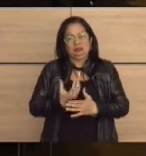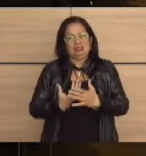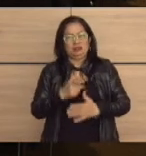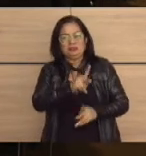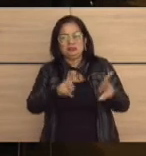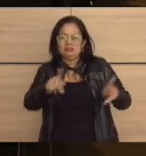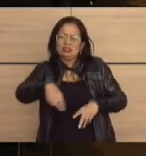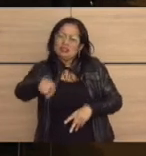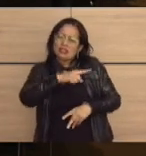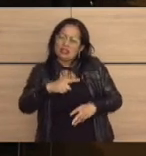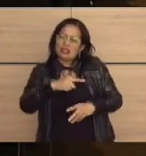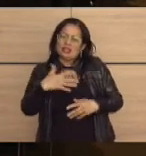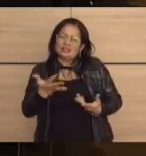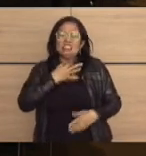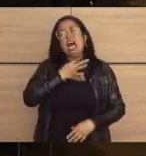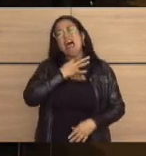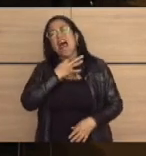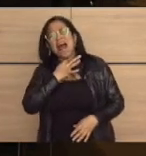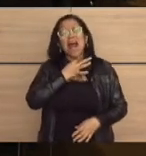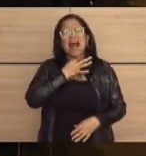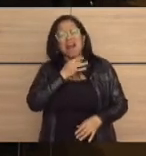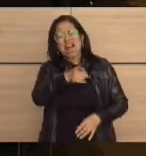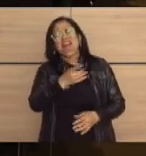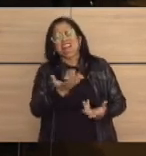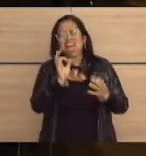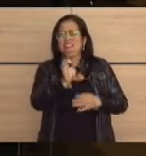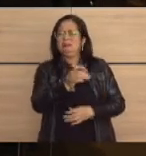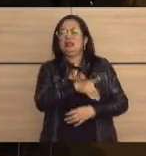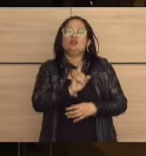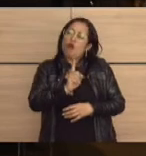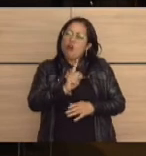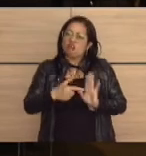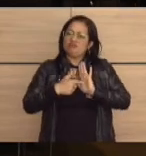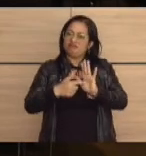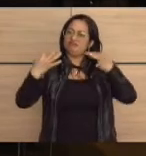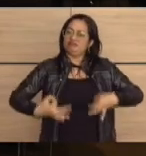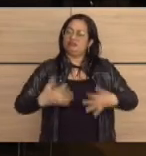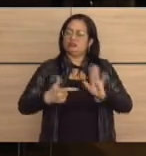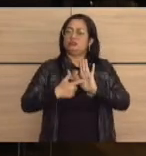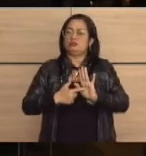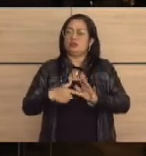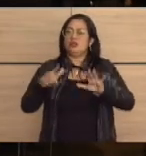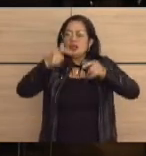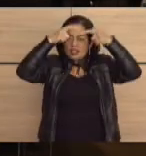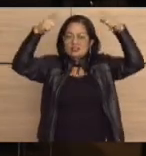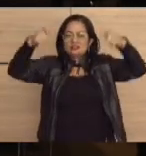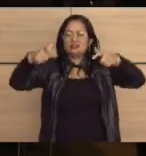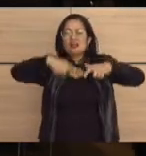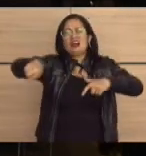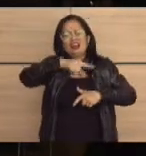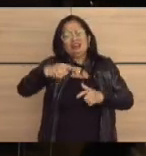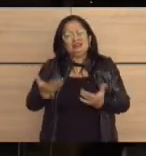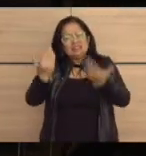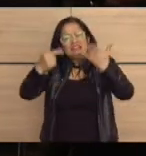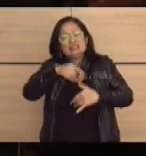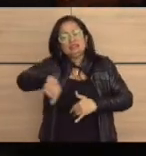sino como personas pertenecientes a una nación, aunque no le llamaría nación, sino a un estado lleno de naciones, y